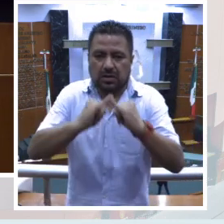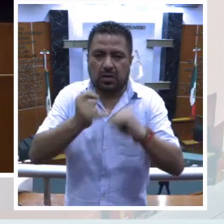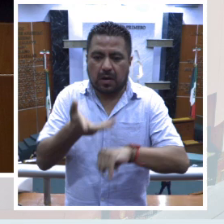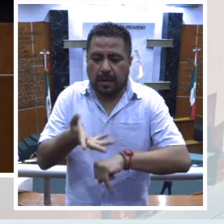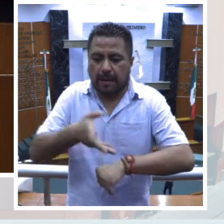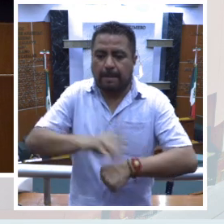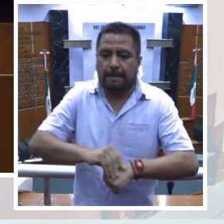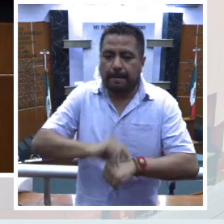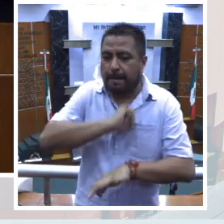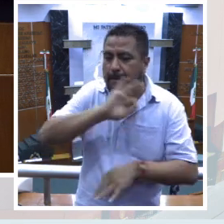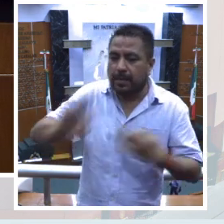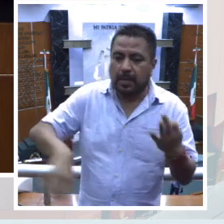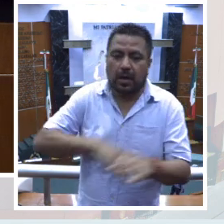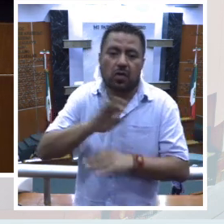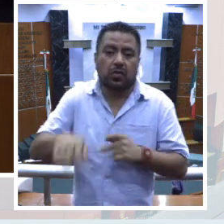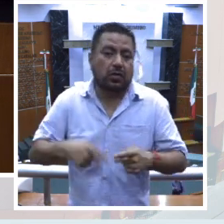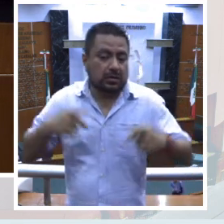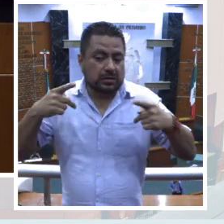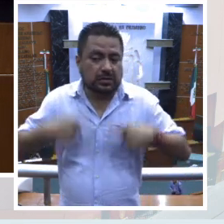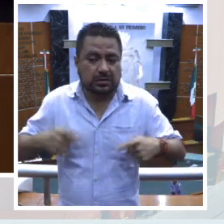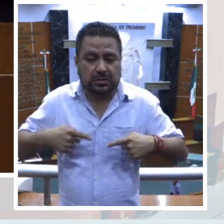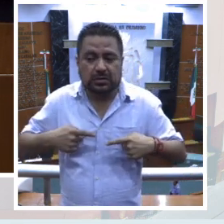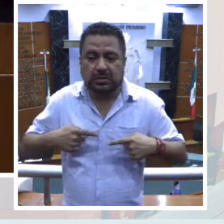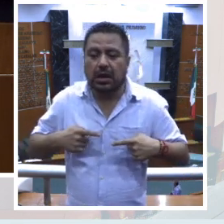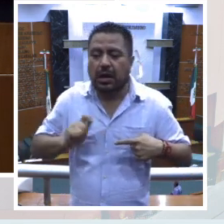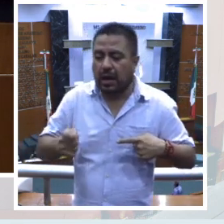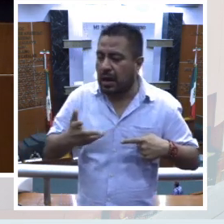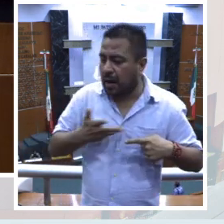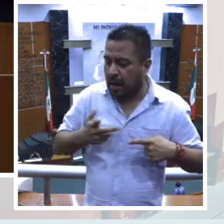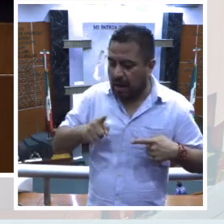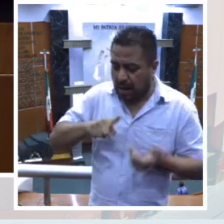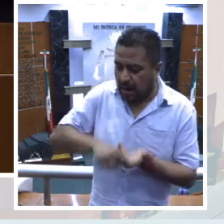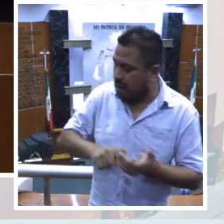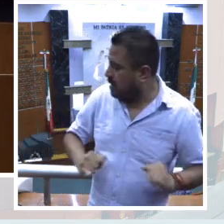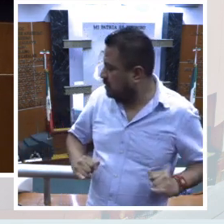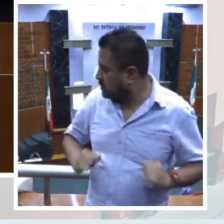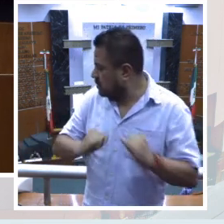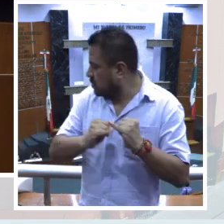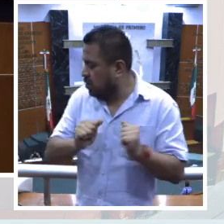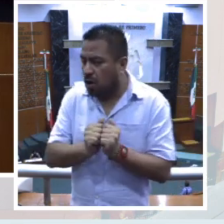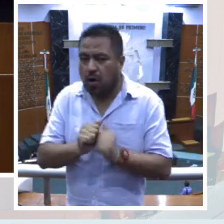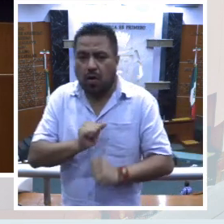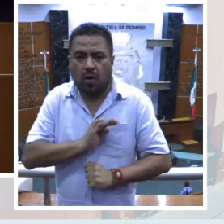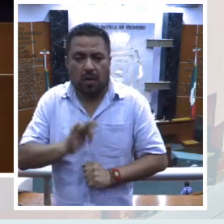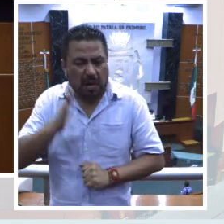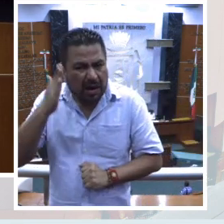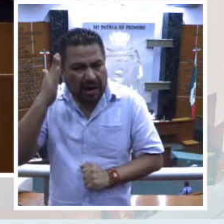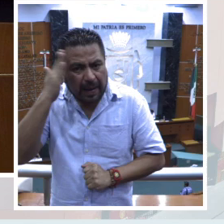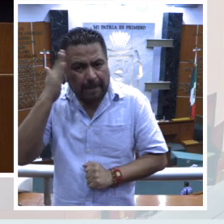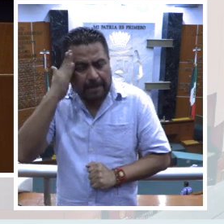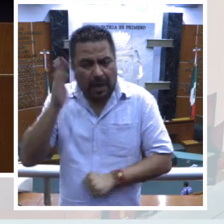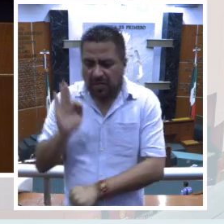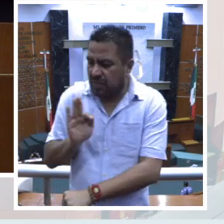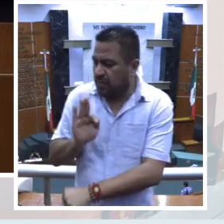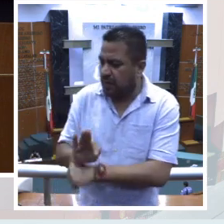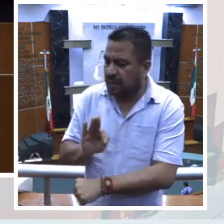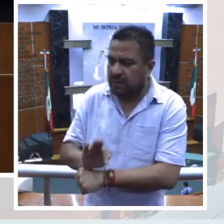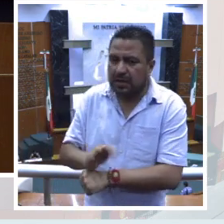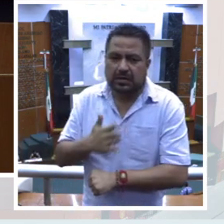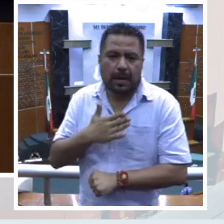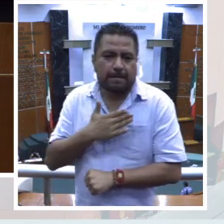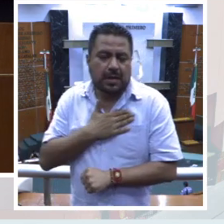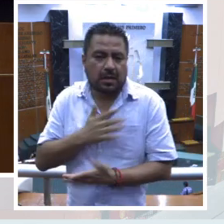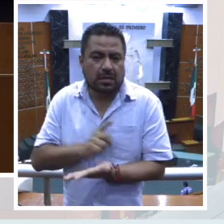permiten a todas y a todos contemos con instituciones con la capacidad de defensa de nuestros